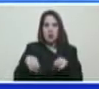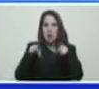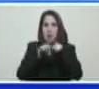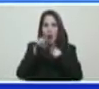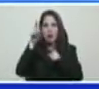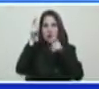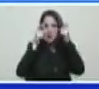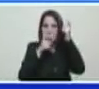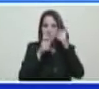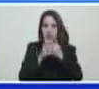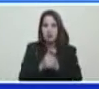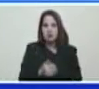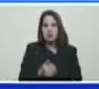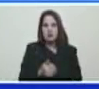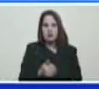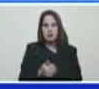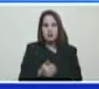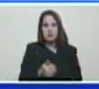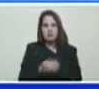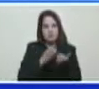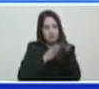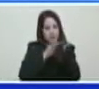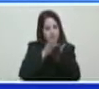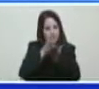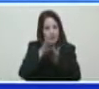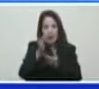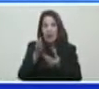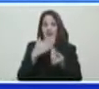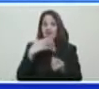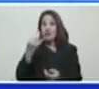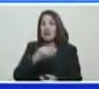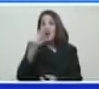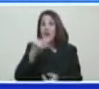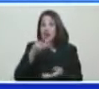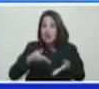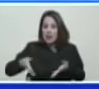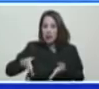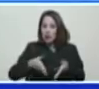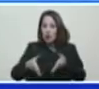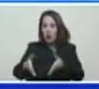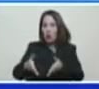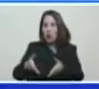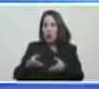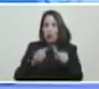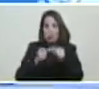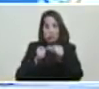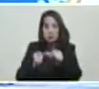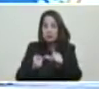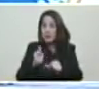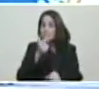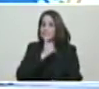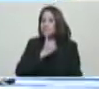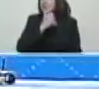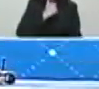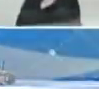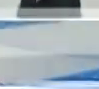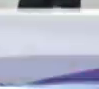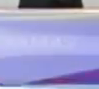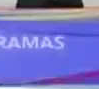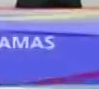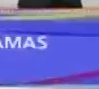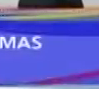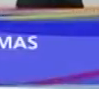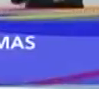Chávez Chávez Ese es el camino verdadero de Chávez El camino de la perseverancia del Amor al pueblo de la fe al